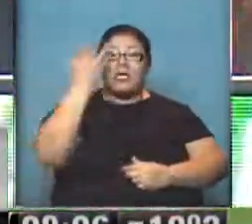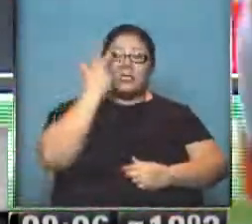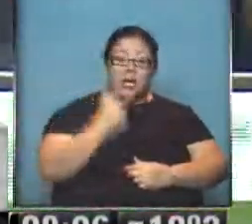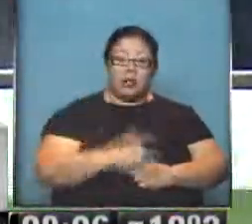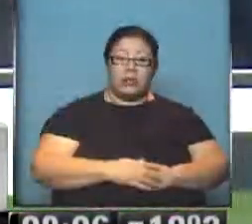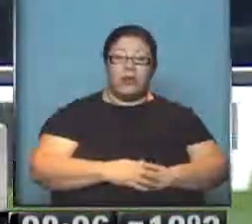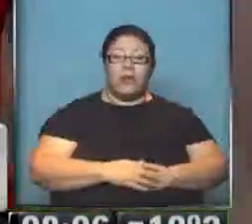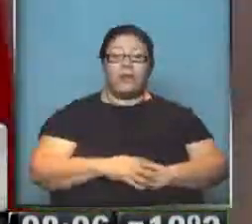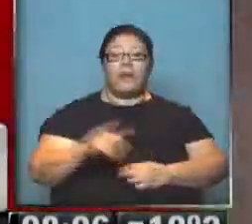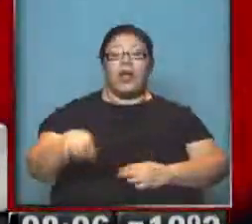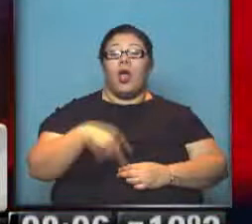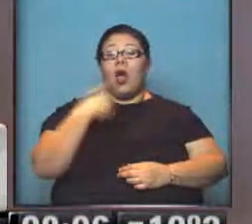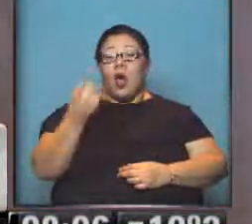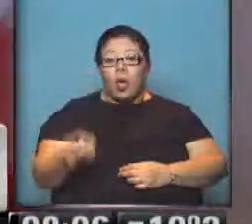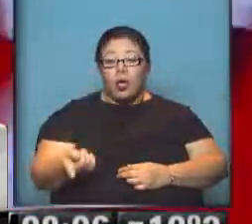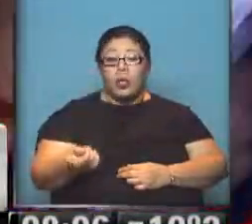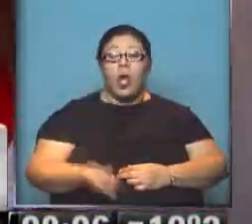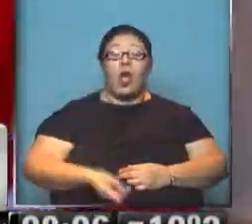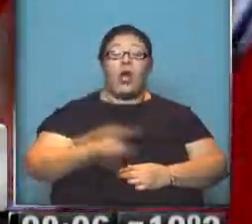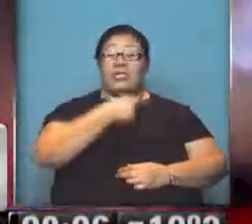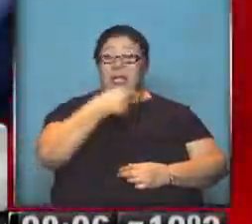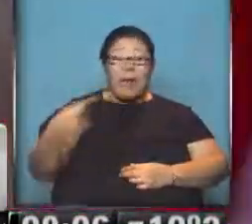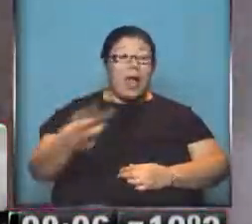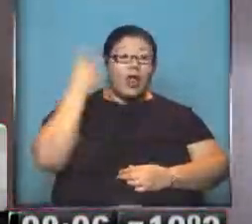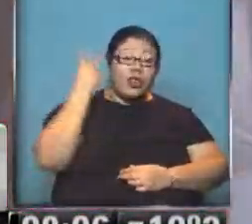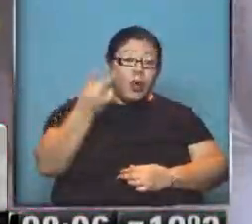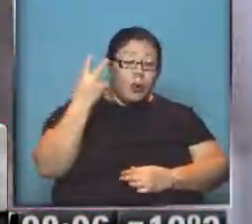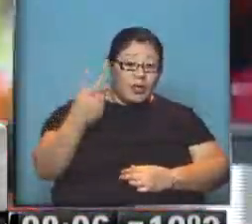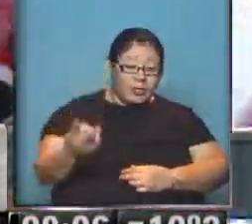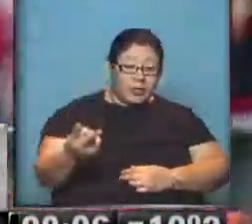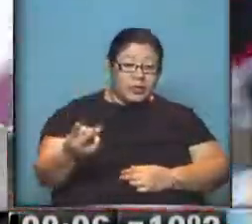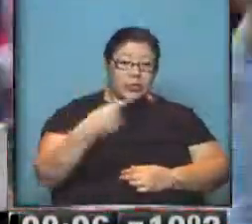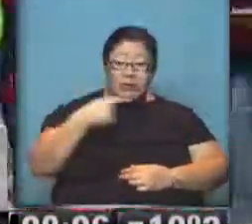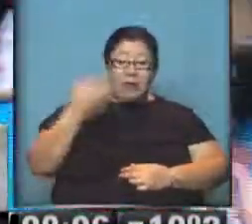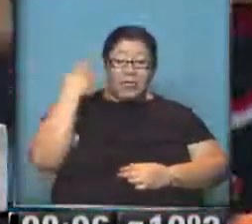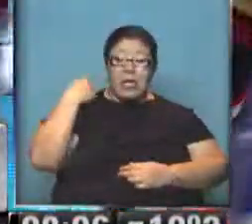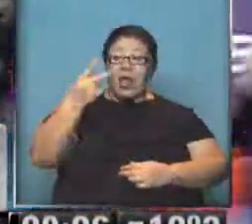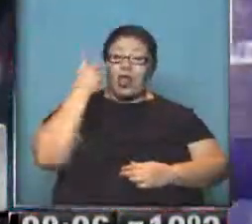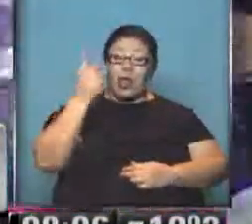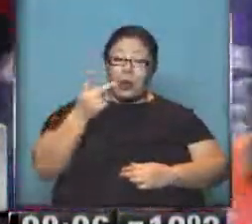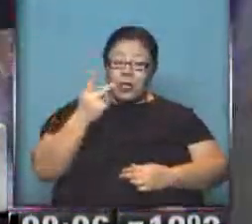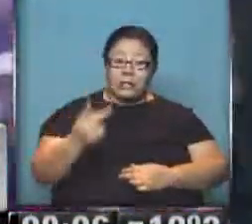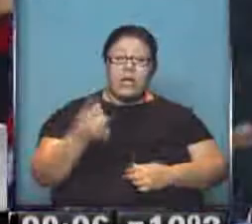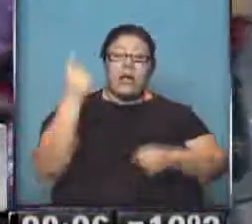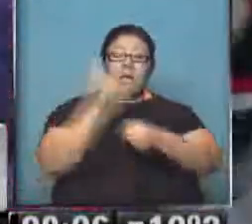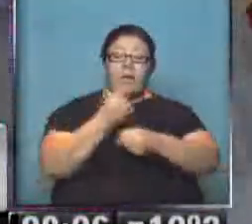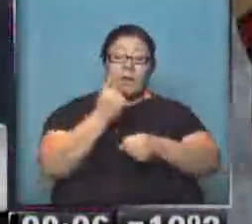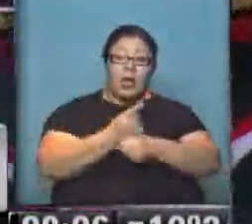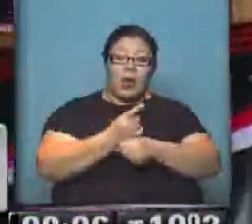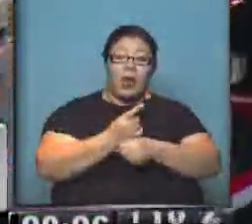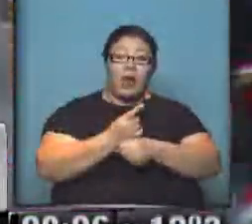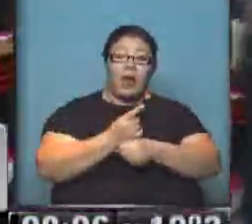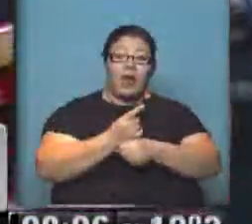chance, esta semana fue dos veces. Ante Tigre empató y ahora en el Monumental ante Temperley, ante el Gasolero. También